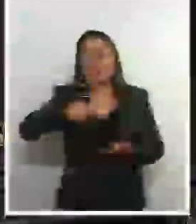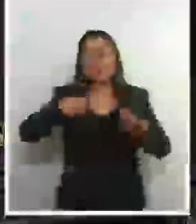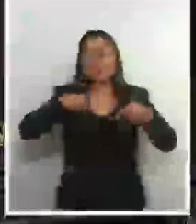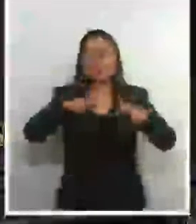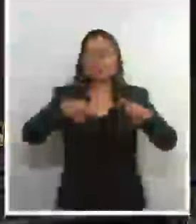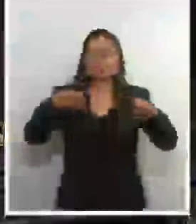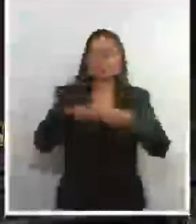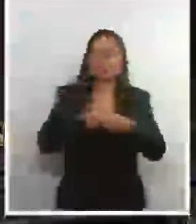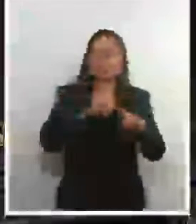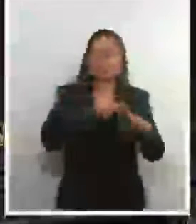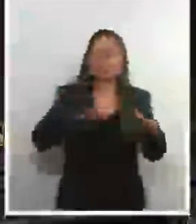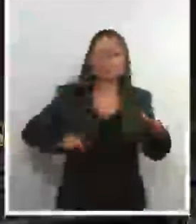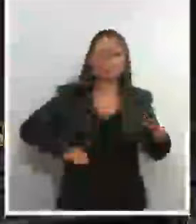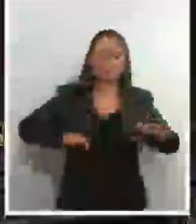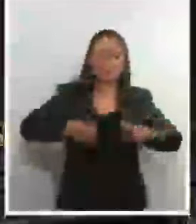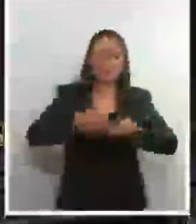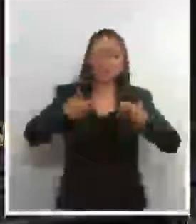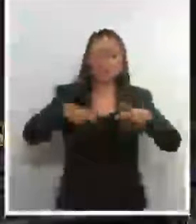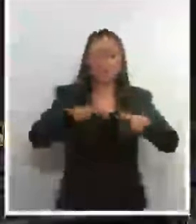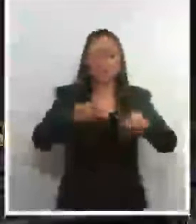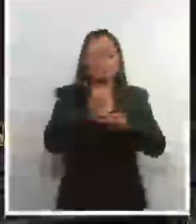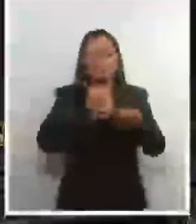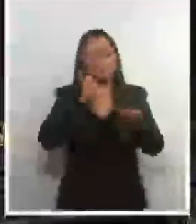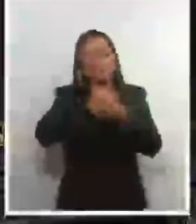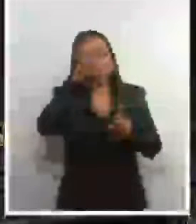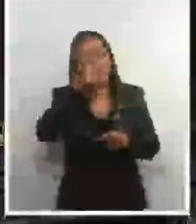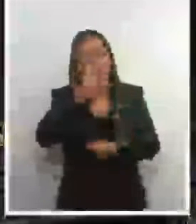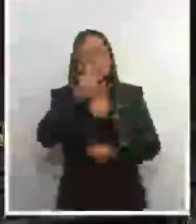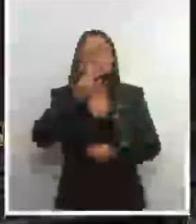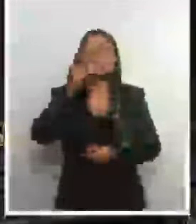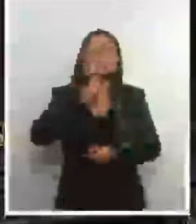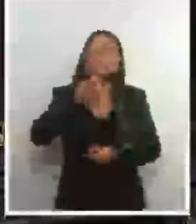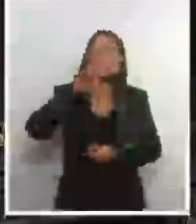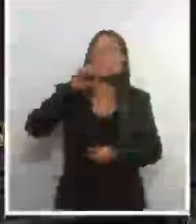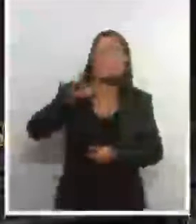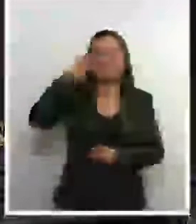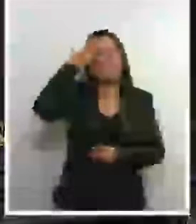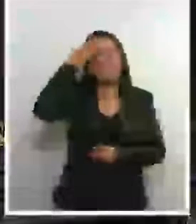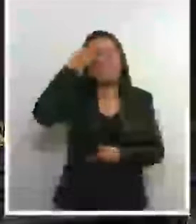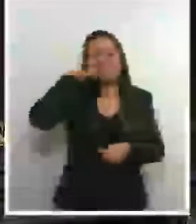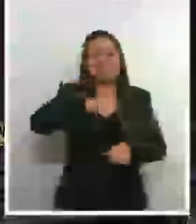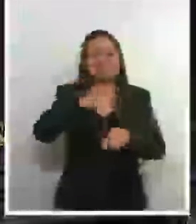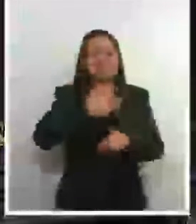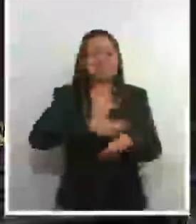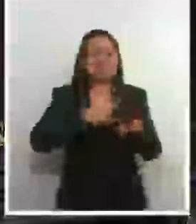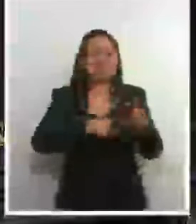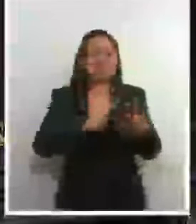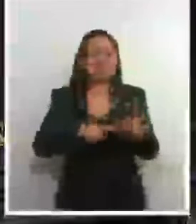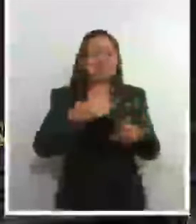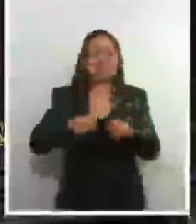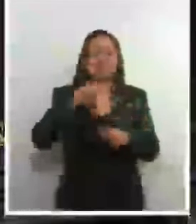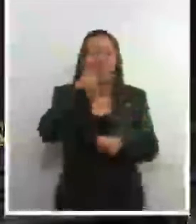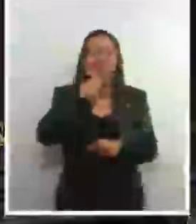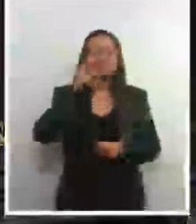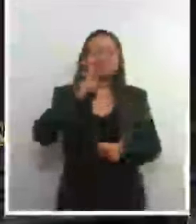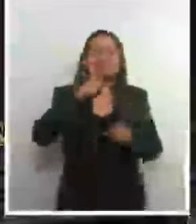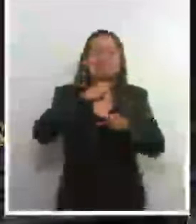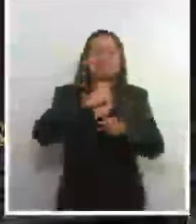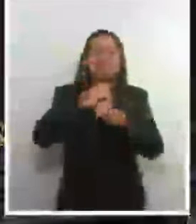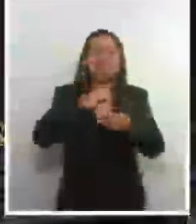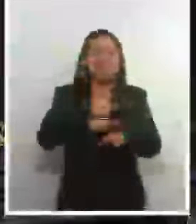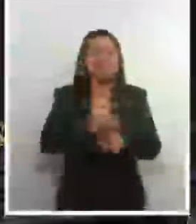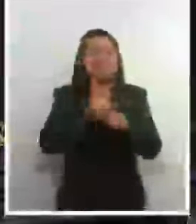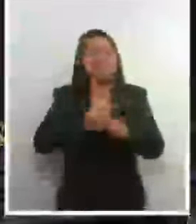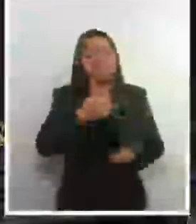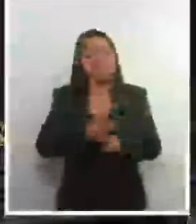del Cabildo de la Ciudad de México, el o la fiscal general de justicia, el o la titular de seguridad ciudadana,